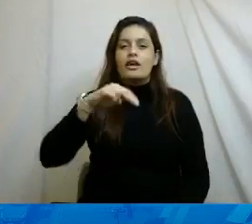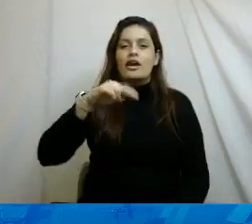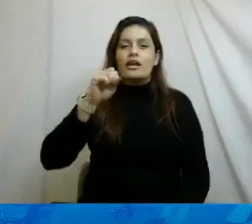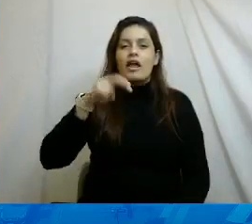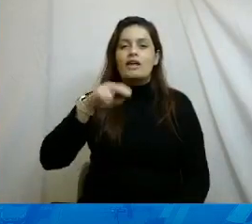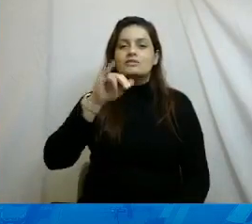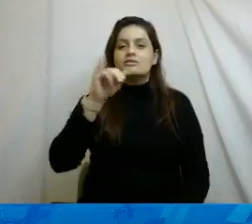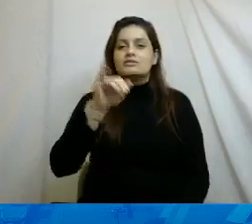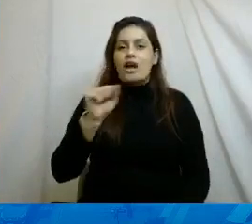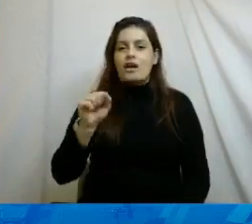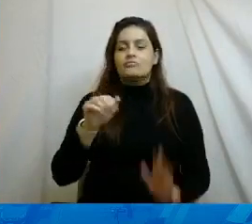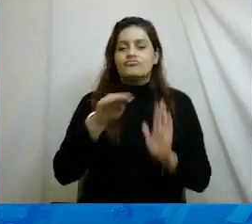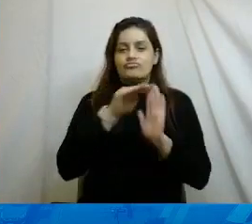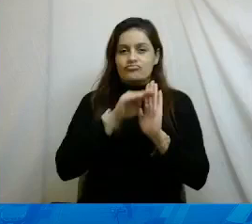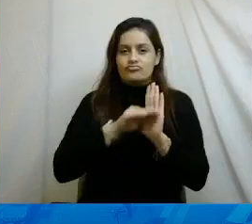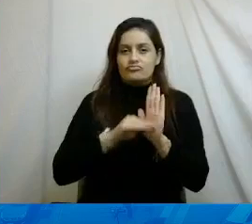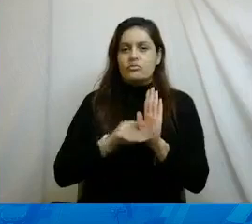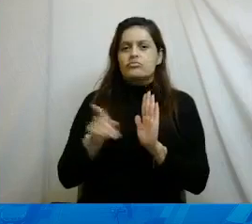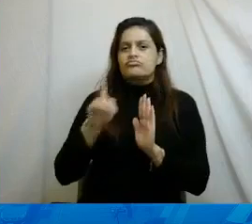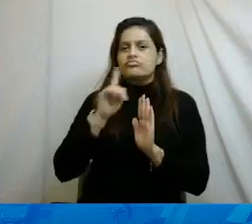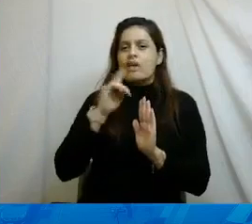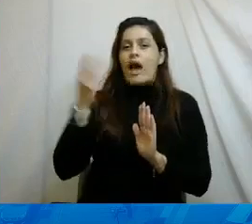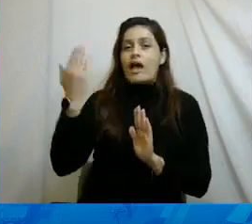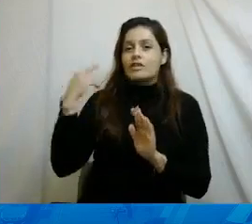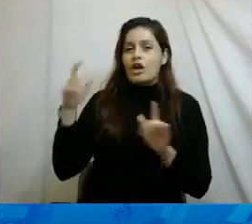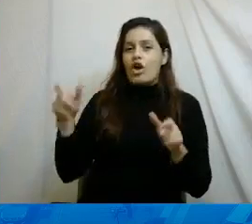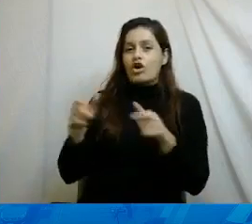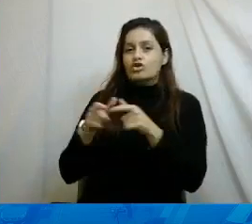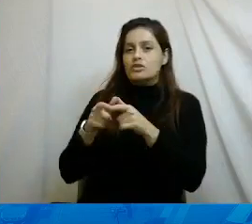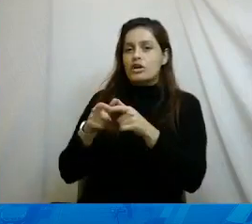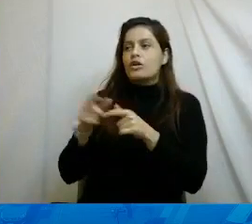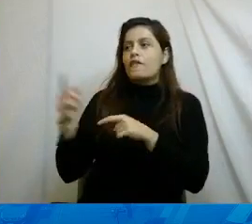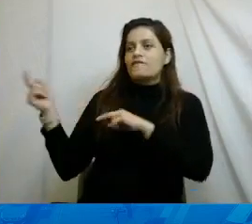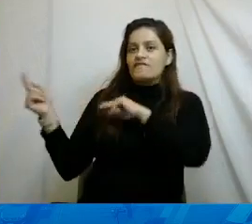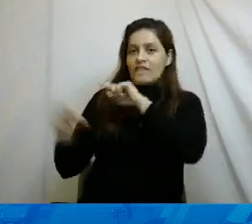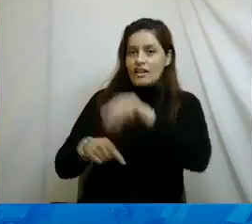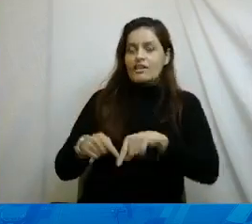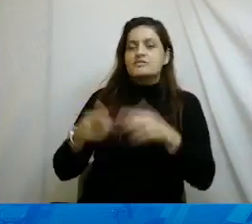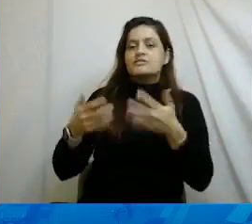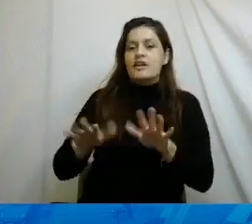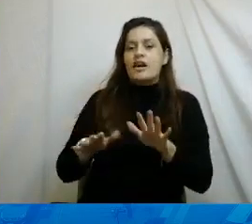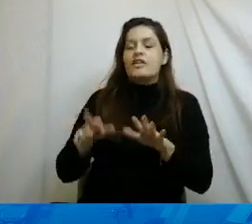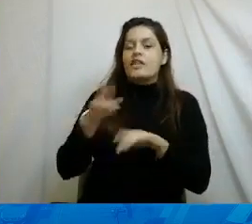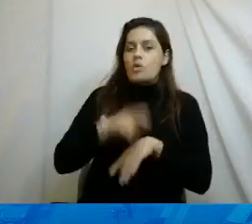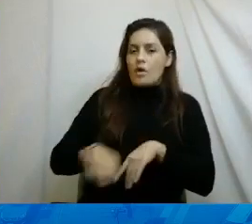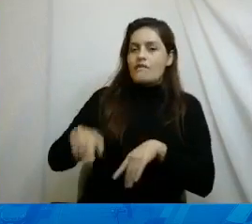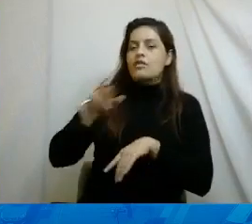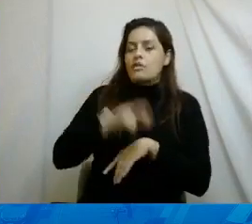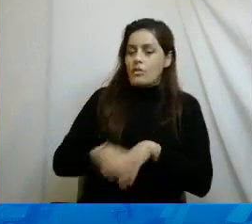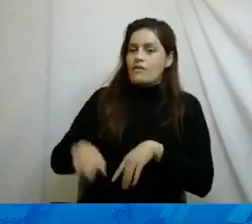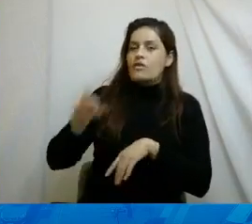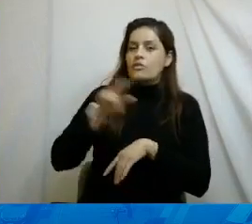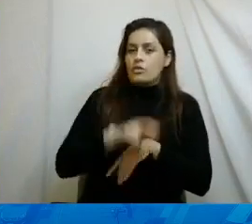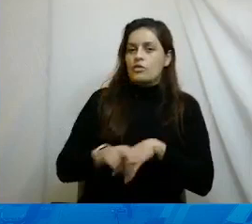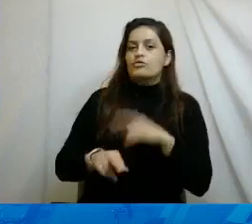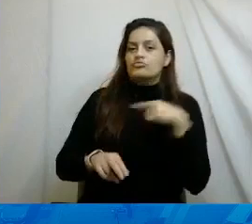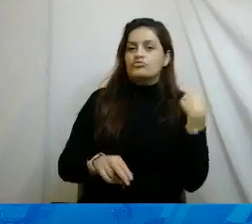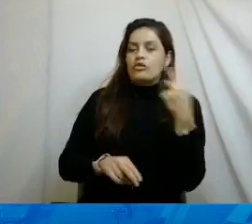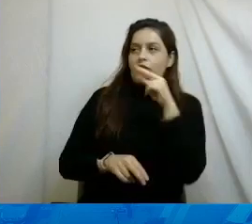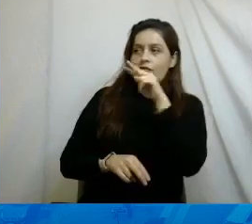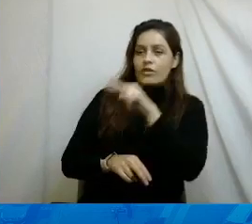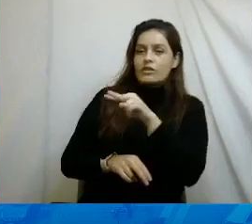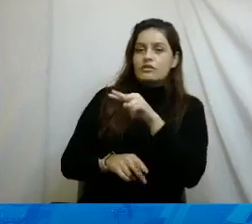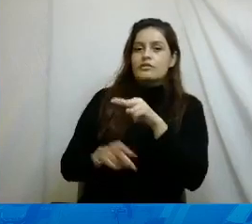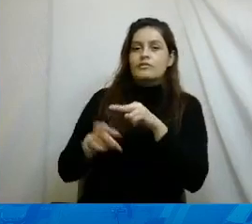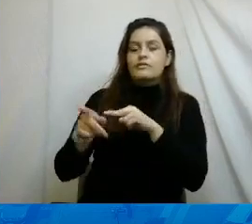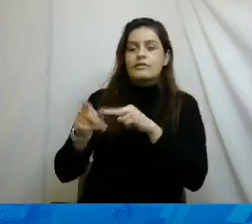en un consejo en Pomaire, lo hablaron allá, volvieron a venir para acá. nosotros hemos visto también a través de las comisiones de